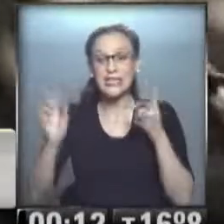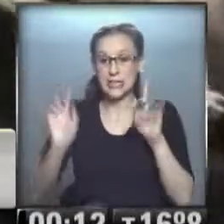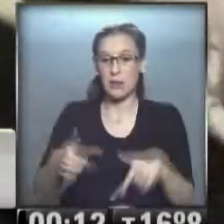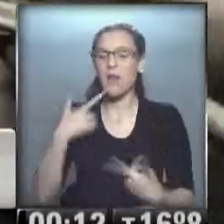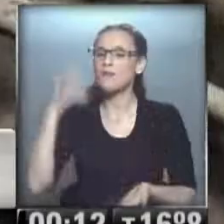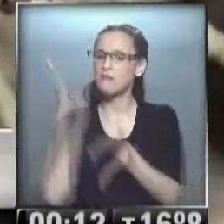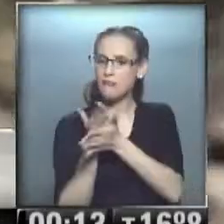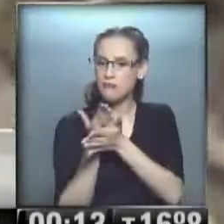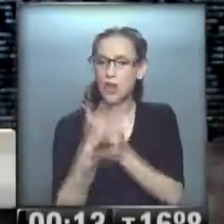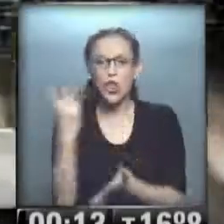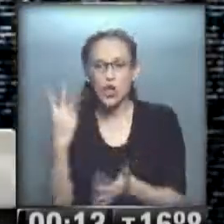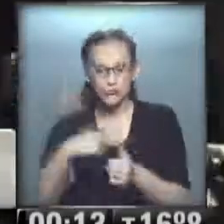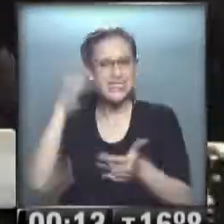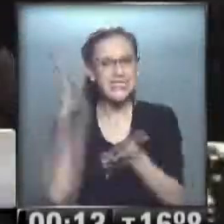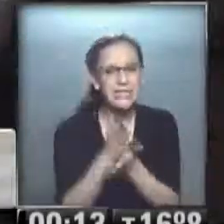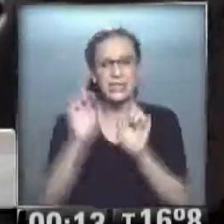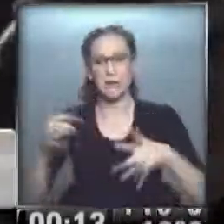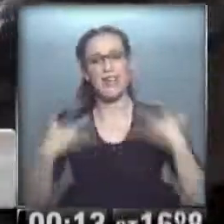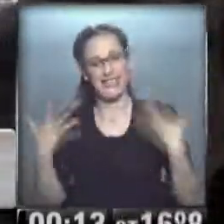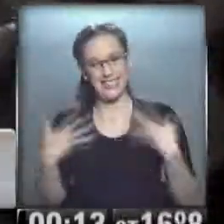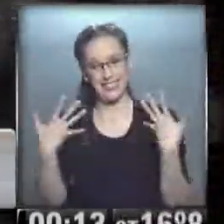¿no? O sea, que nos vamos preparando con todo.